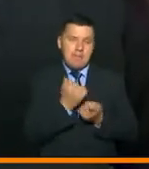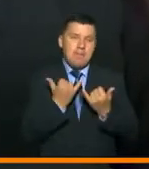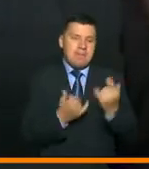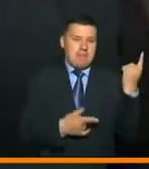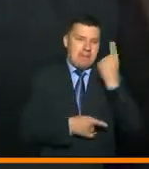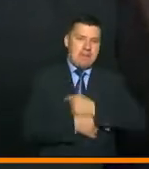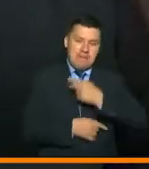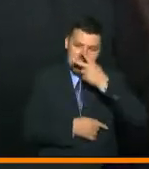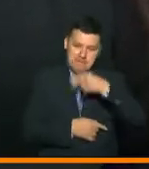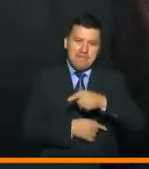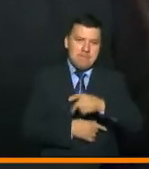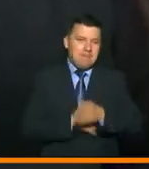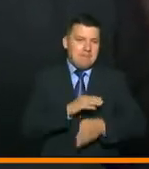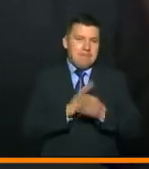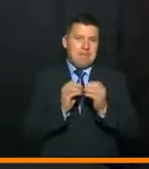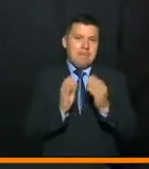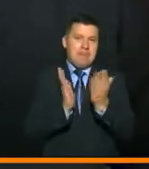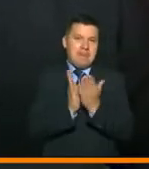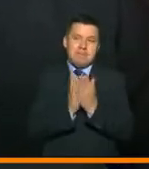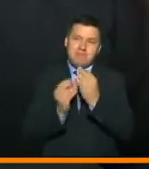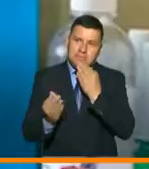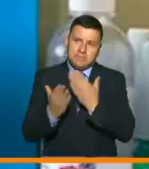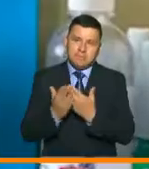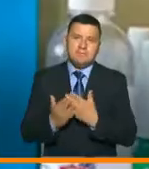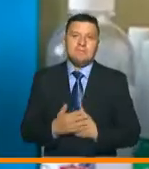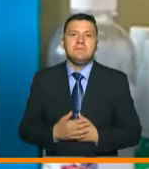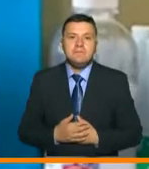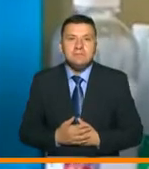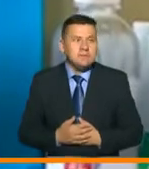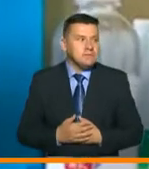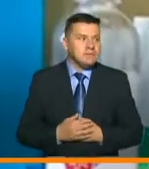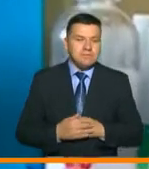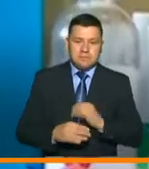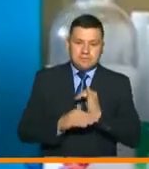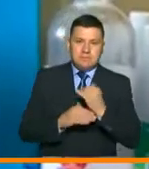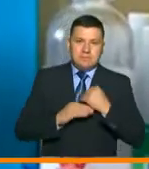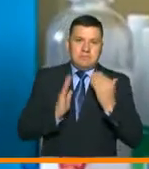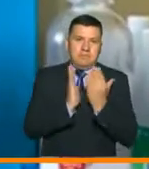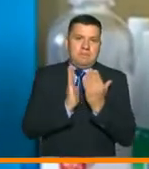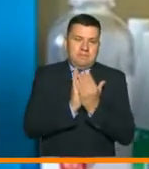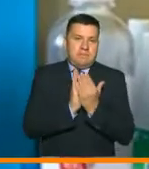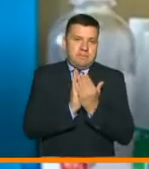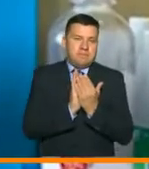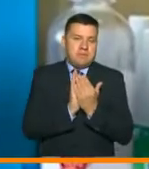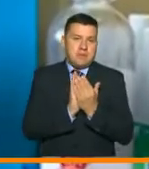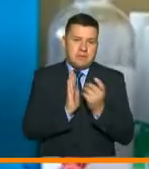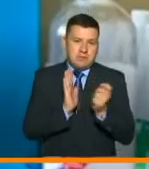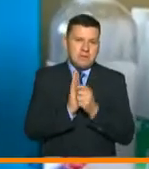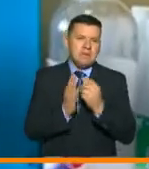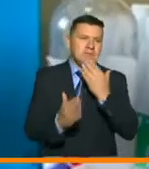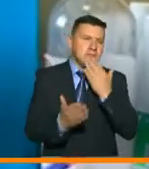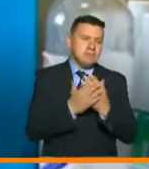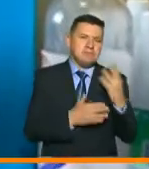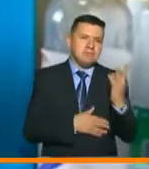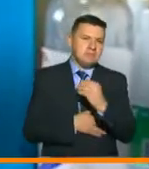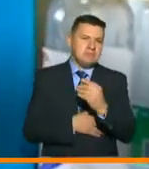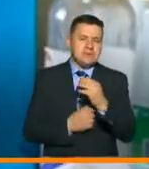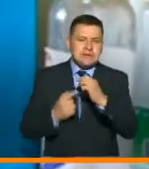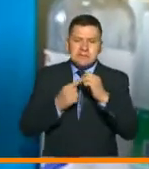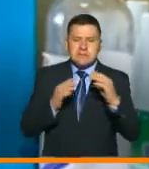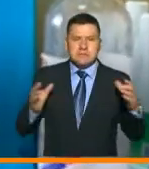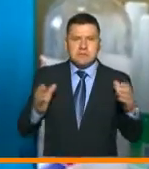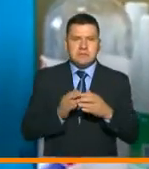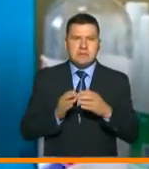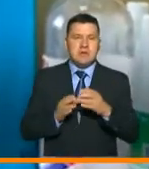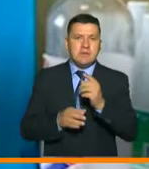en día mis hijos pueden seguir estudiando. Muchísimas gracias. Nuestra institución educativa Ford Baptist School quiere agradecer de manera especial